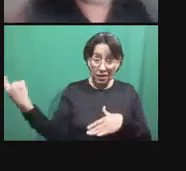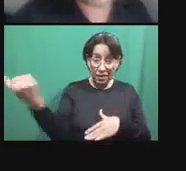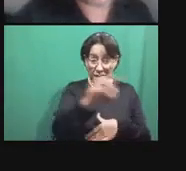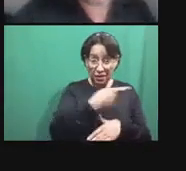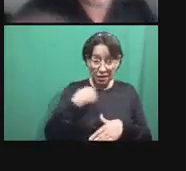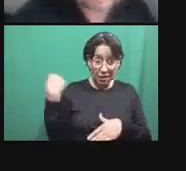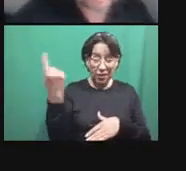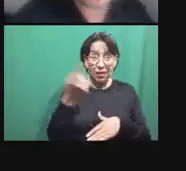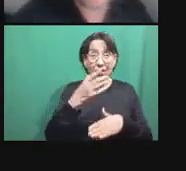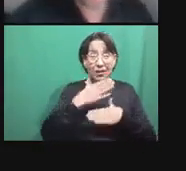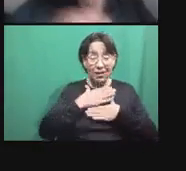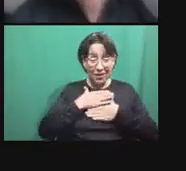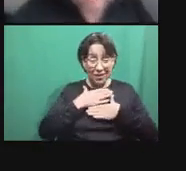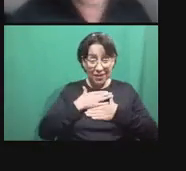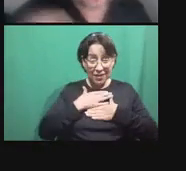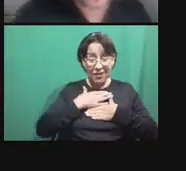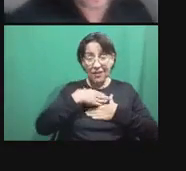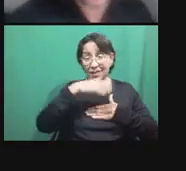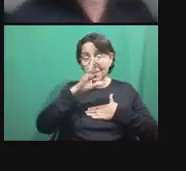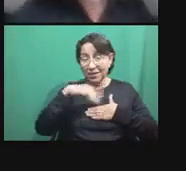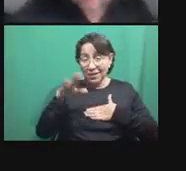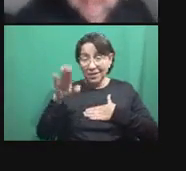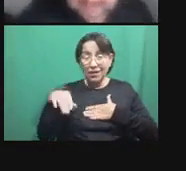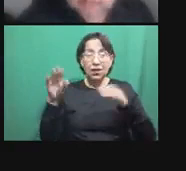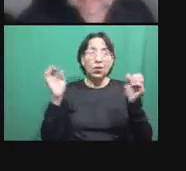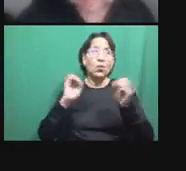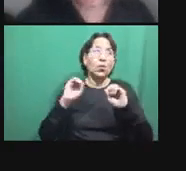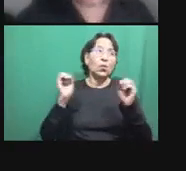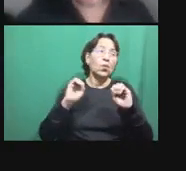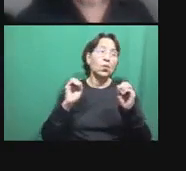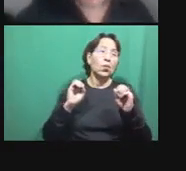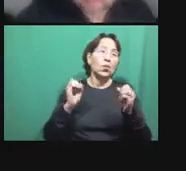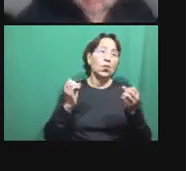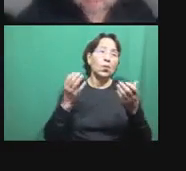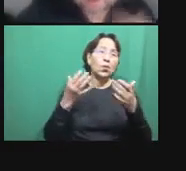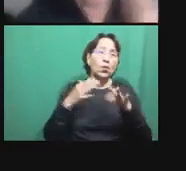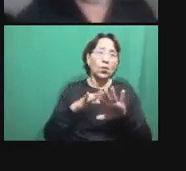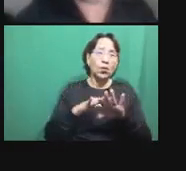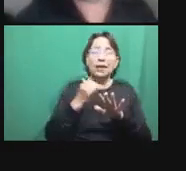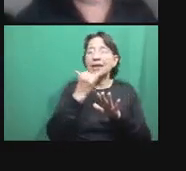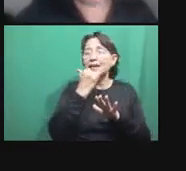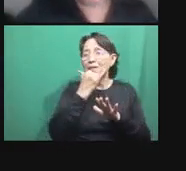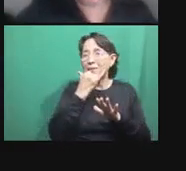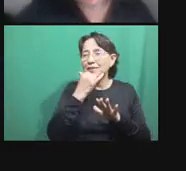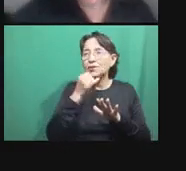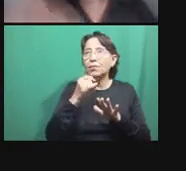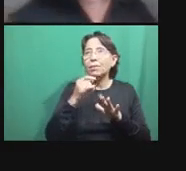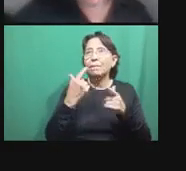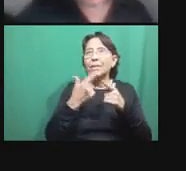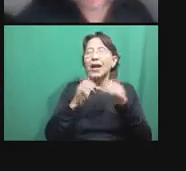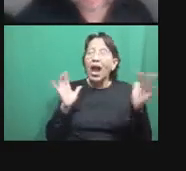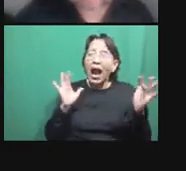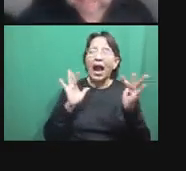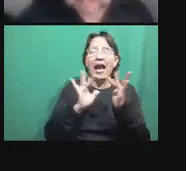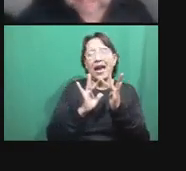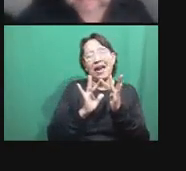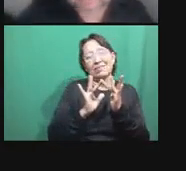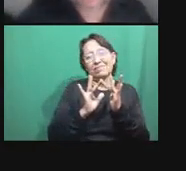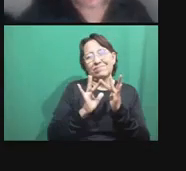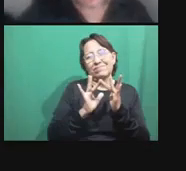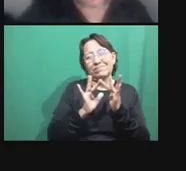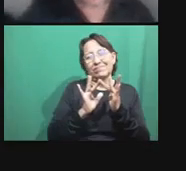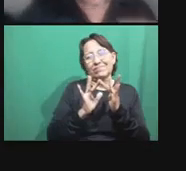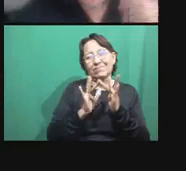de ponerlos a pintar o articular lo que allí sucedía. Pero algo más que el ego y la necesidad básica